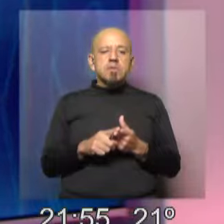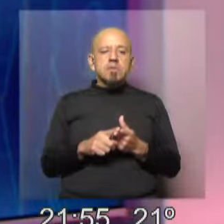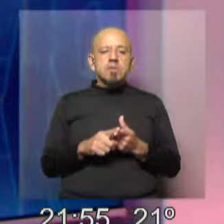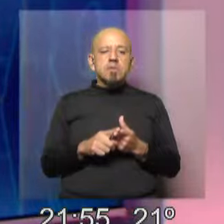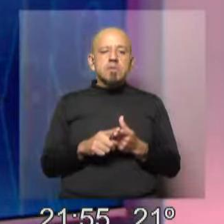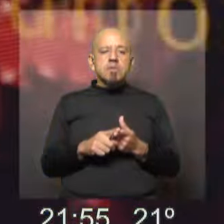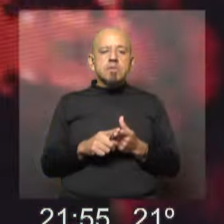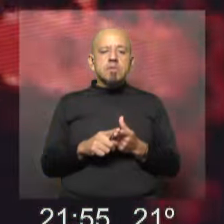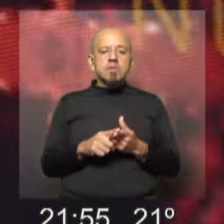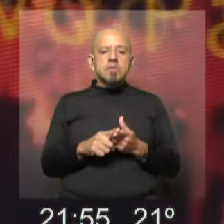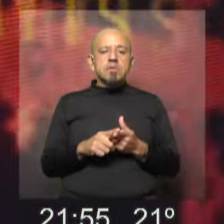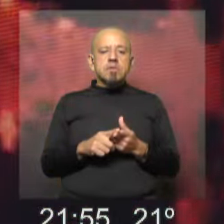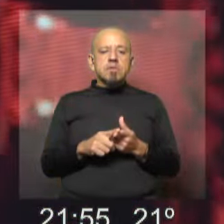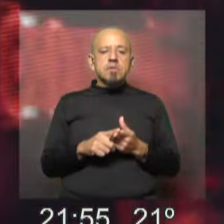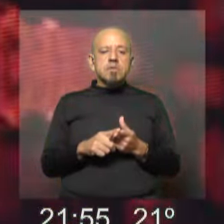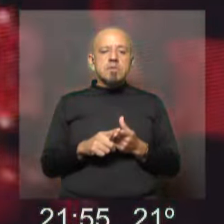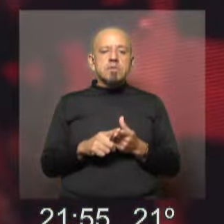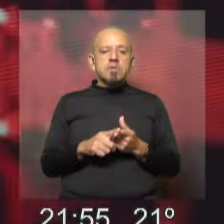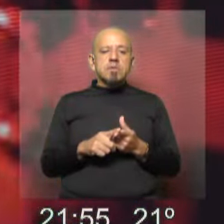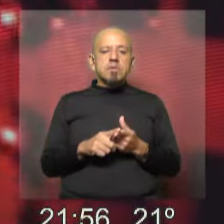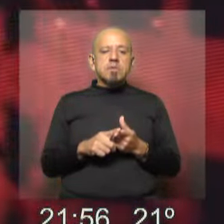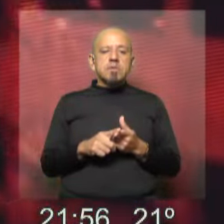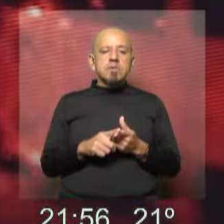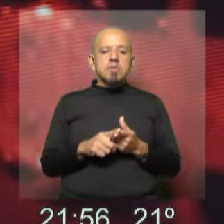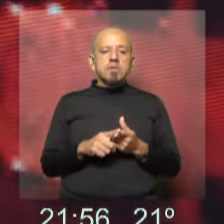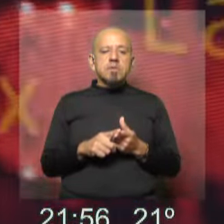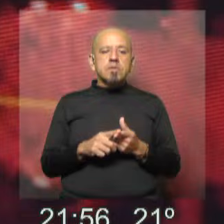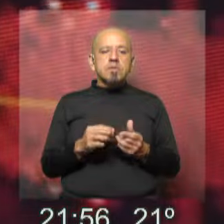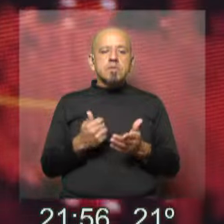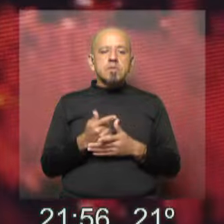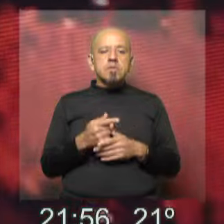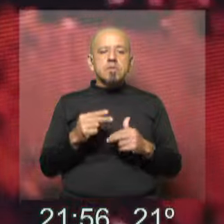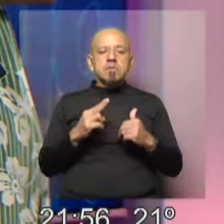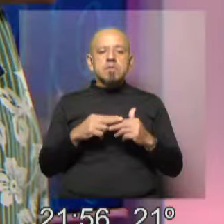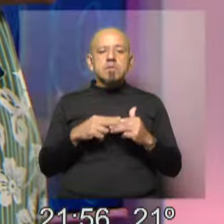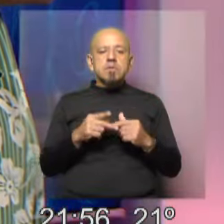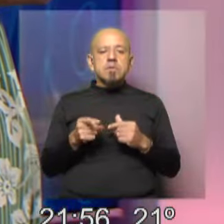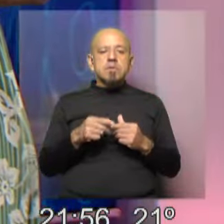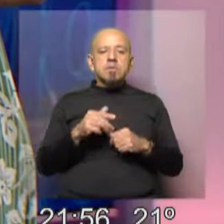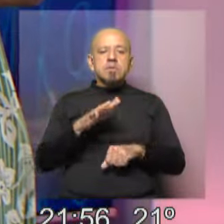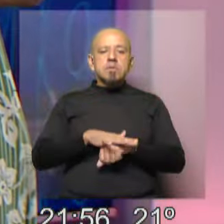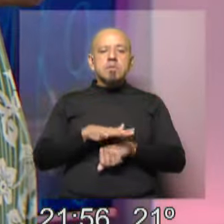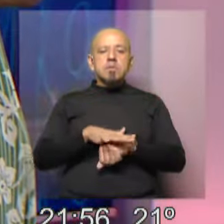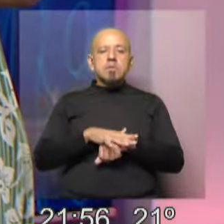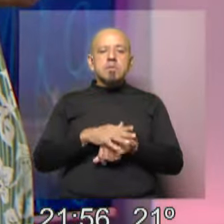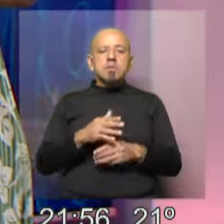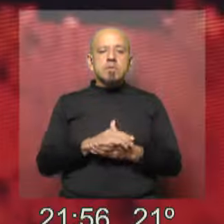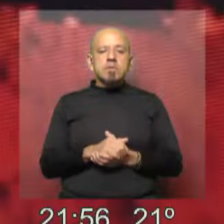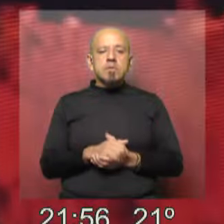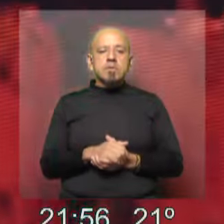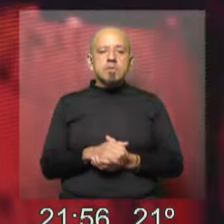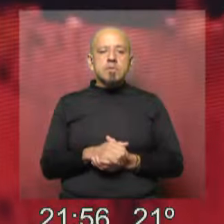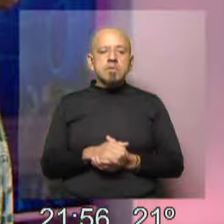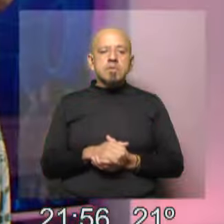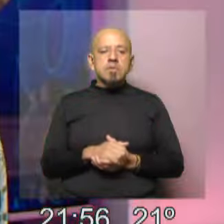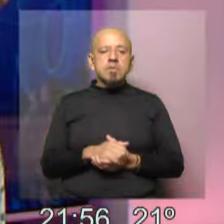afuera. Si no, igual se puede hacer la trampa. Te compras la entradita ahí por internet, digo yo, no sé. Ahí en el momento. Claro. Ah, bueno, claro, sí, también. No sé, no sé, estoy pensando